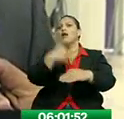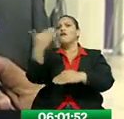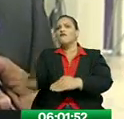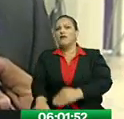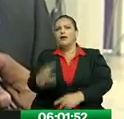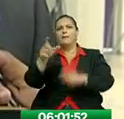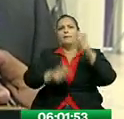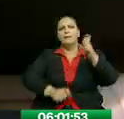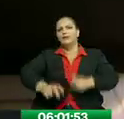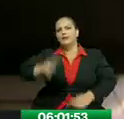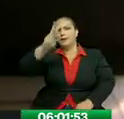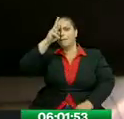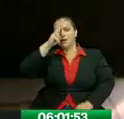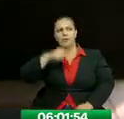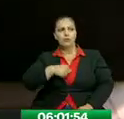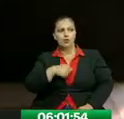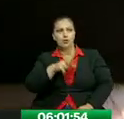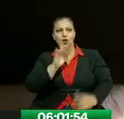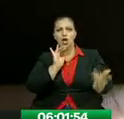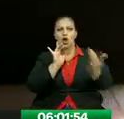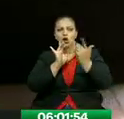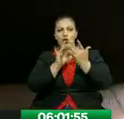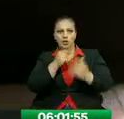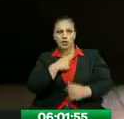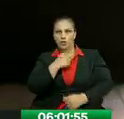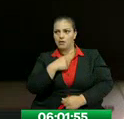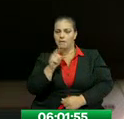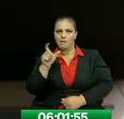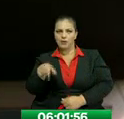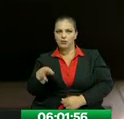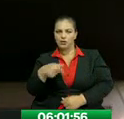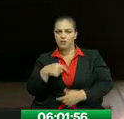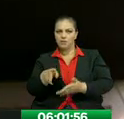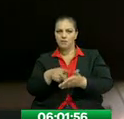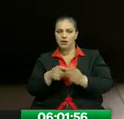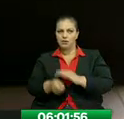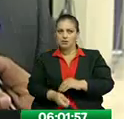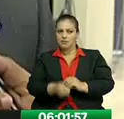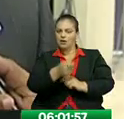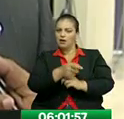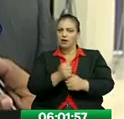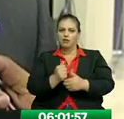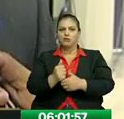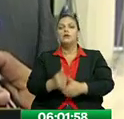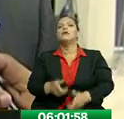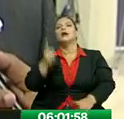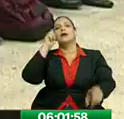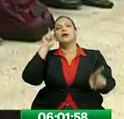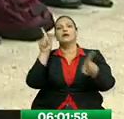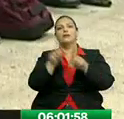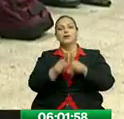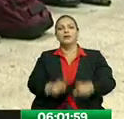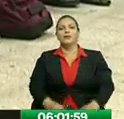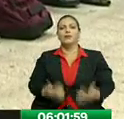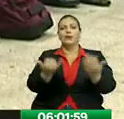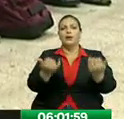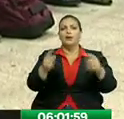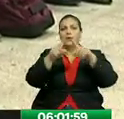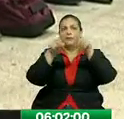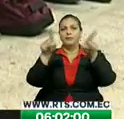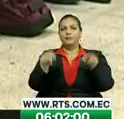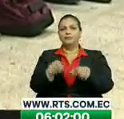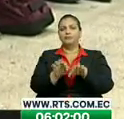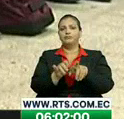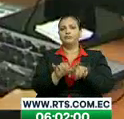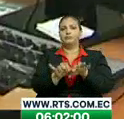aún continúan, se encuentran dentro de la etapa todavía de explotación de los monitores, de los CPU. Y desde el área de espera